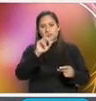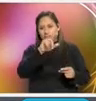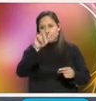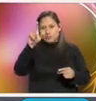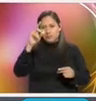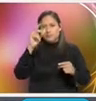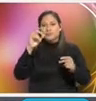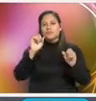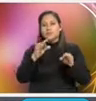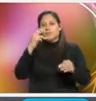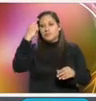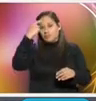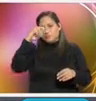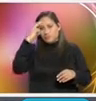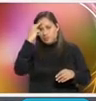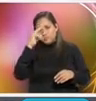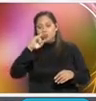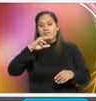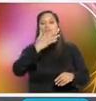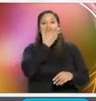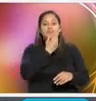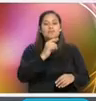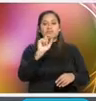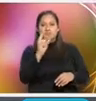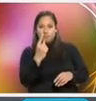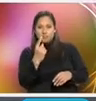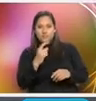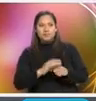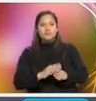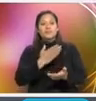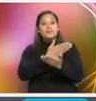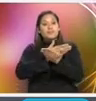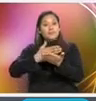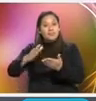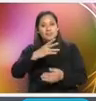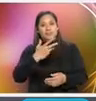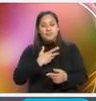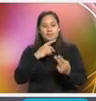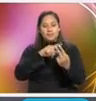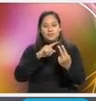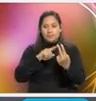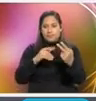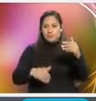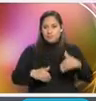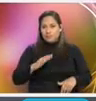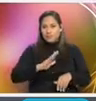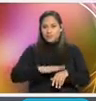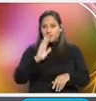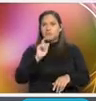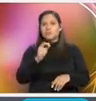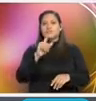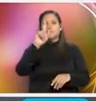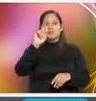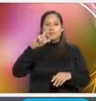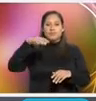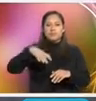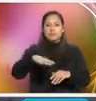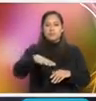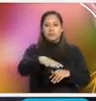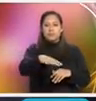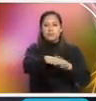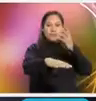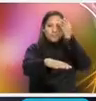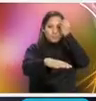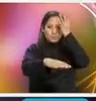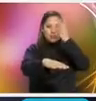Bellas Artes, Macho Men 21, y aparte tiene 2 obras más, que es la de Las Aguas del Olvido, que es